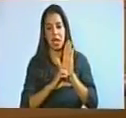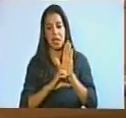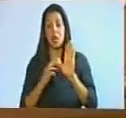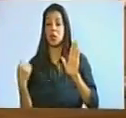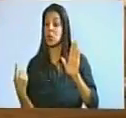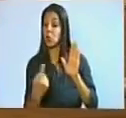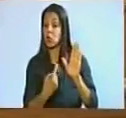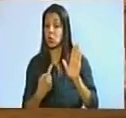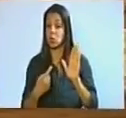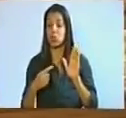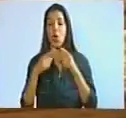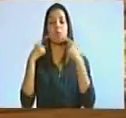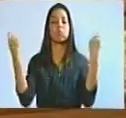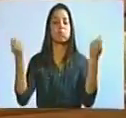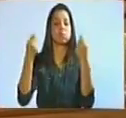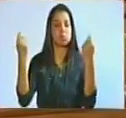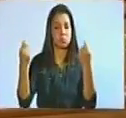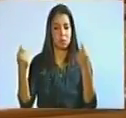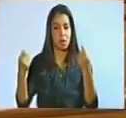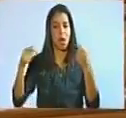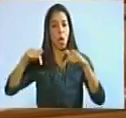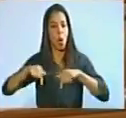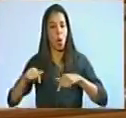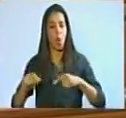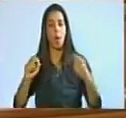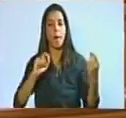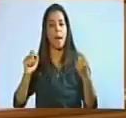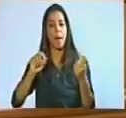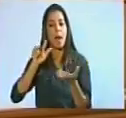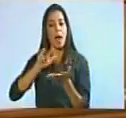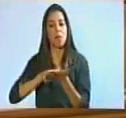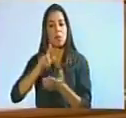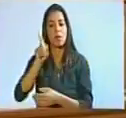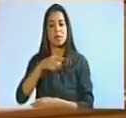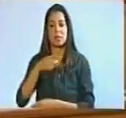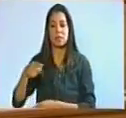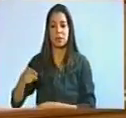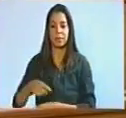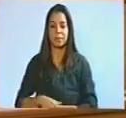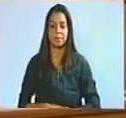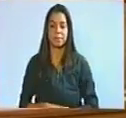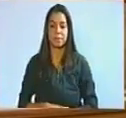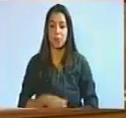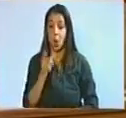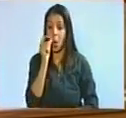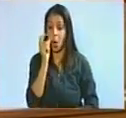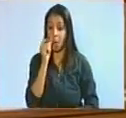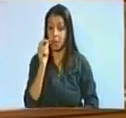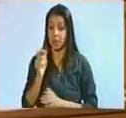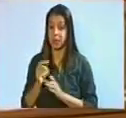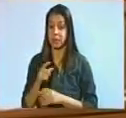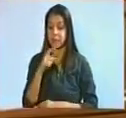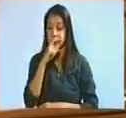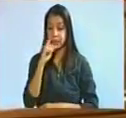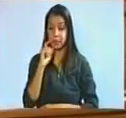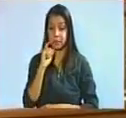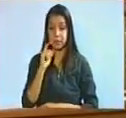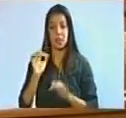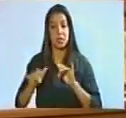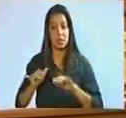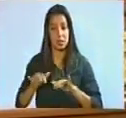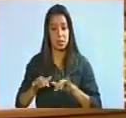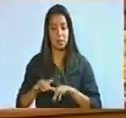vamos a someter a consideración por esta plenaria. Secretario. Antes de dar la